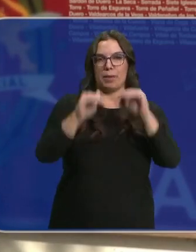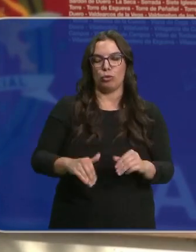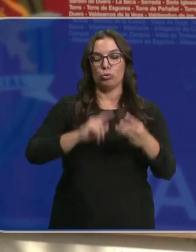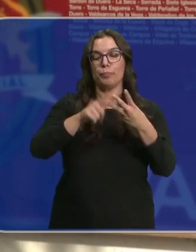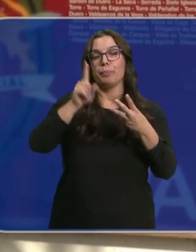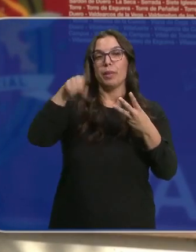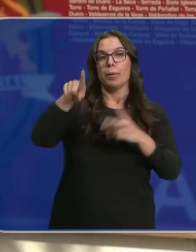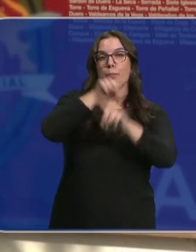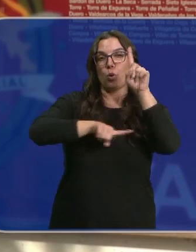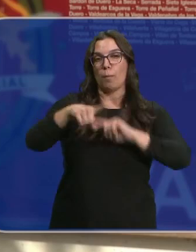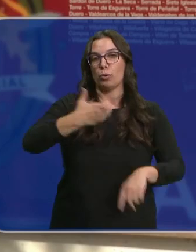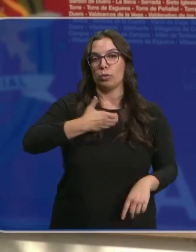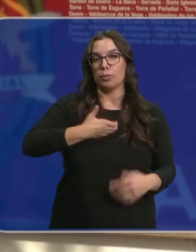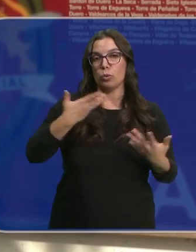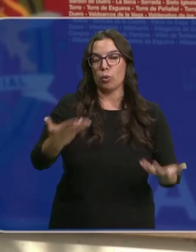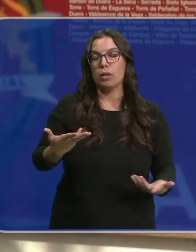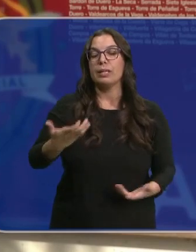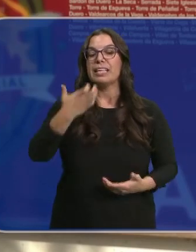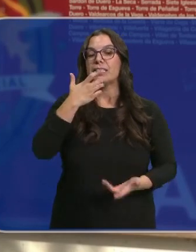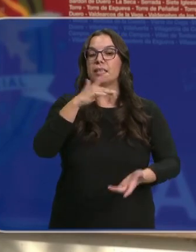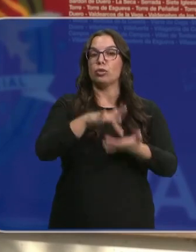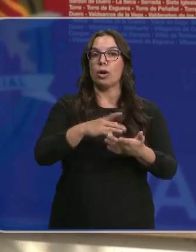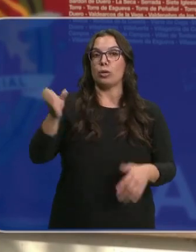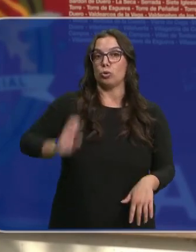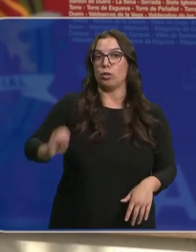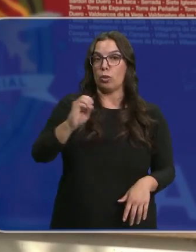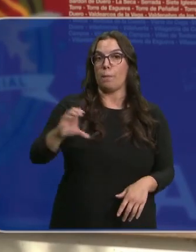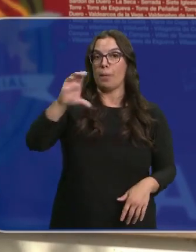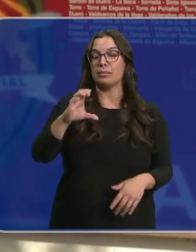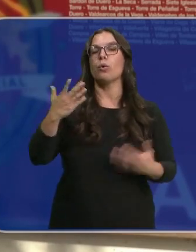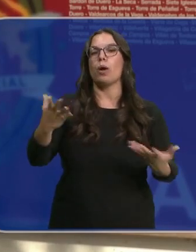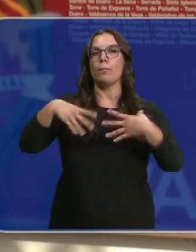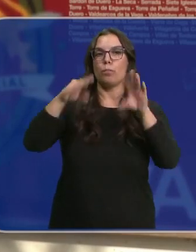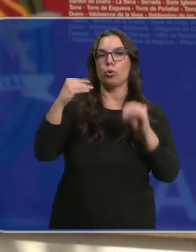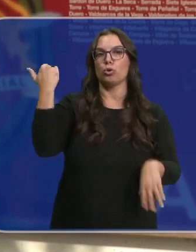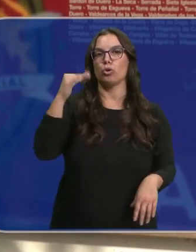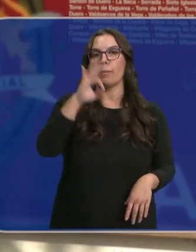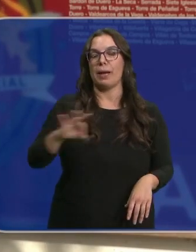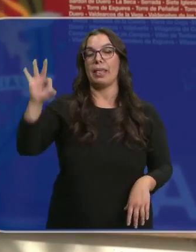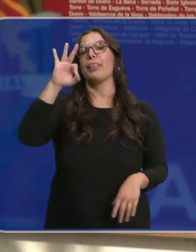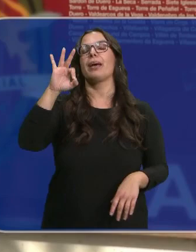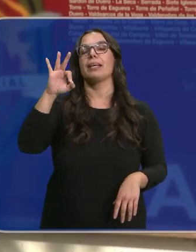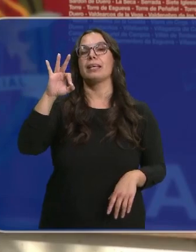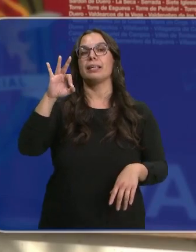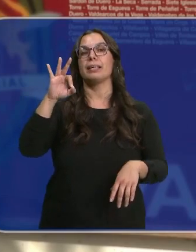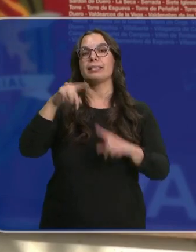otra polémica en los ayuntamientos, los consistorios que se han subido el salario, que son Burgos, Soria, Palencia y